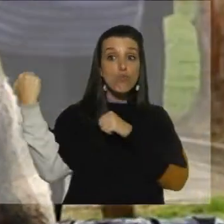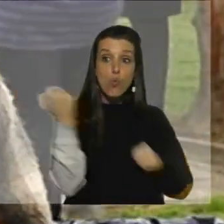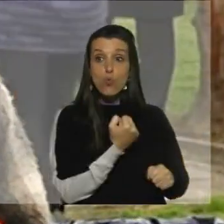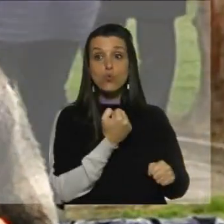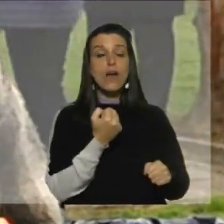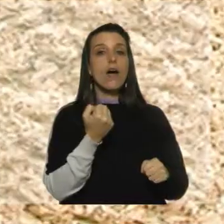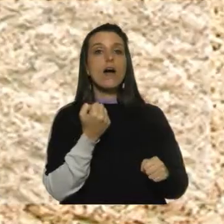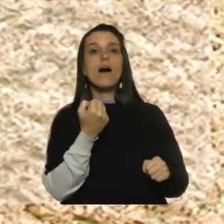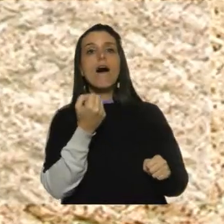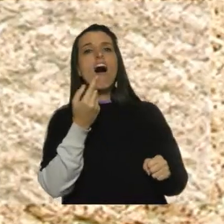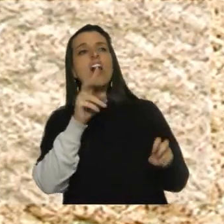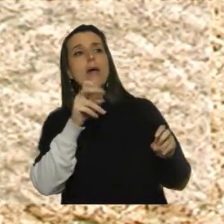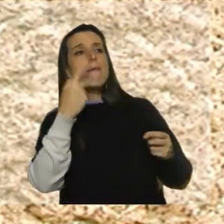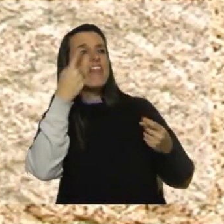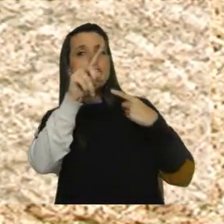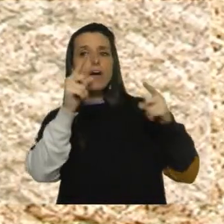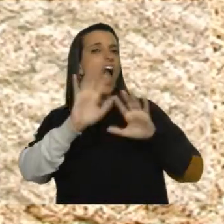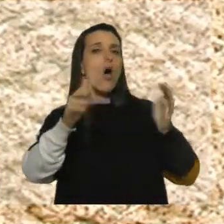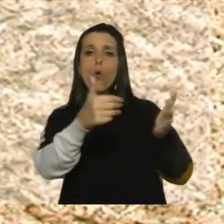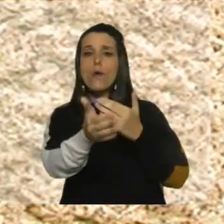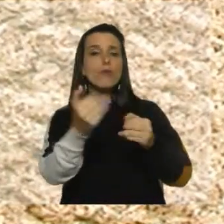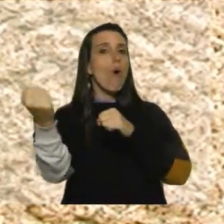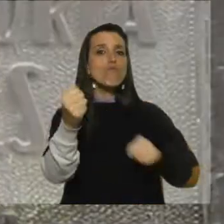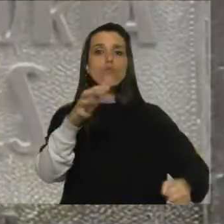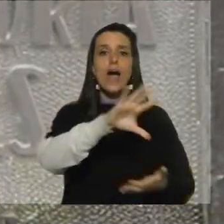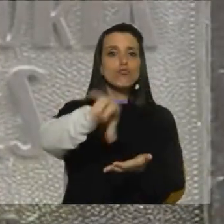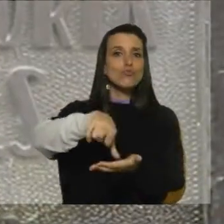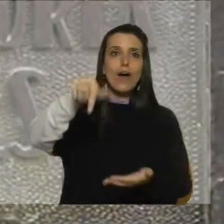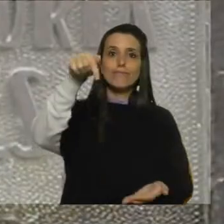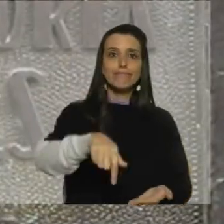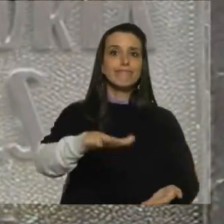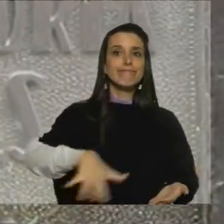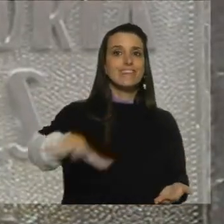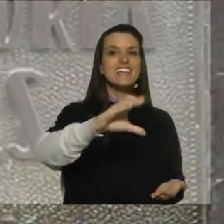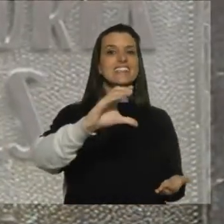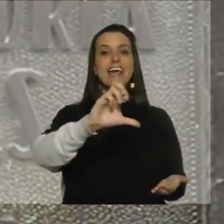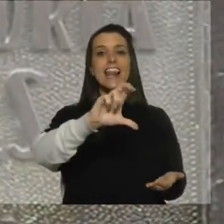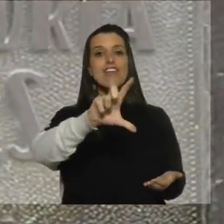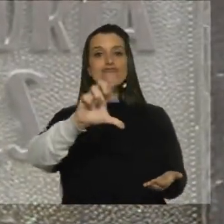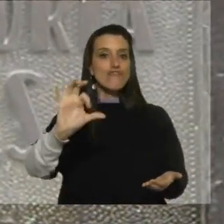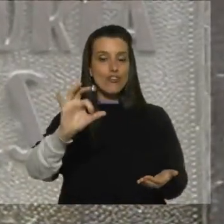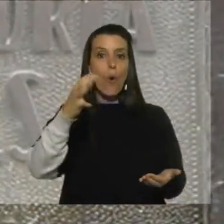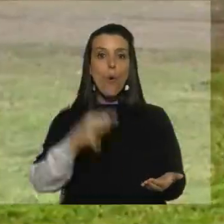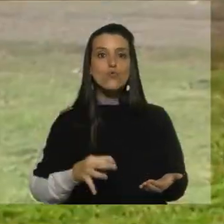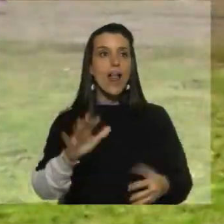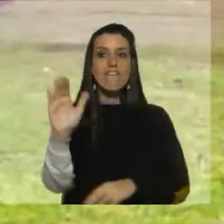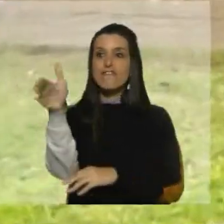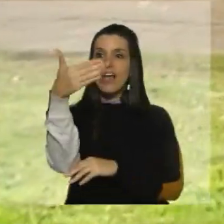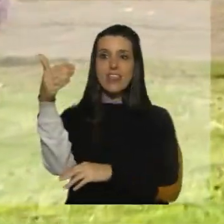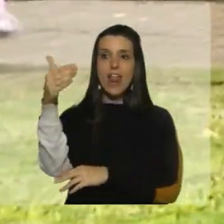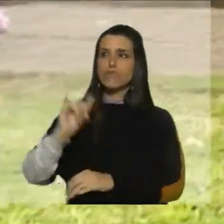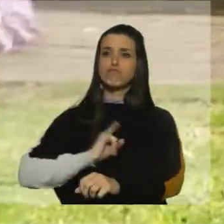más cotidianas para un bien más común, que era fundar la ciudad. Y nosotros ahora, con esa bandera identitaria,